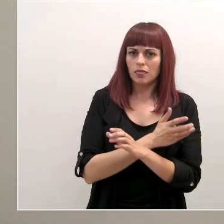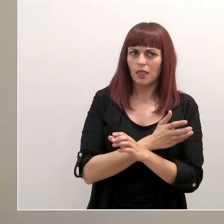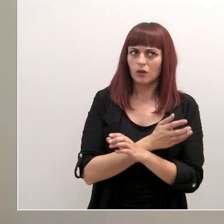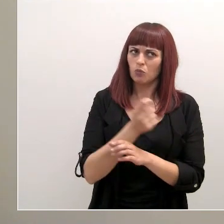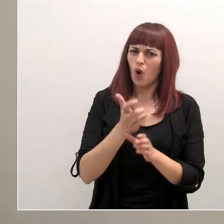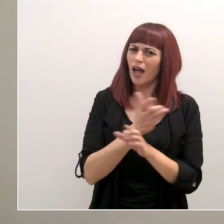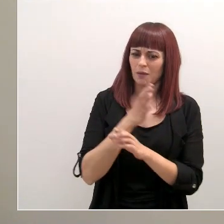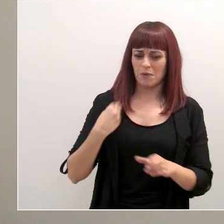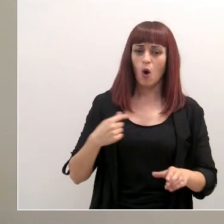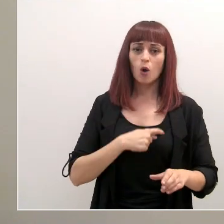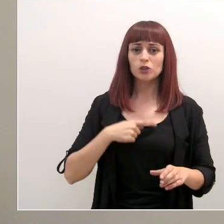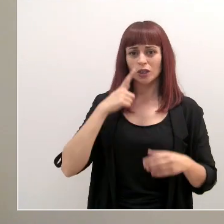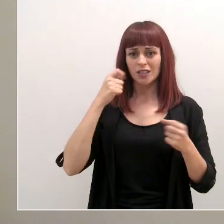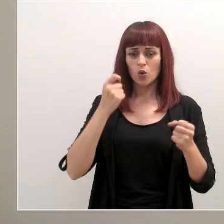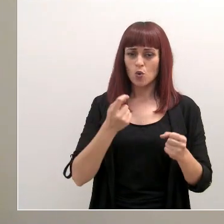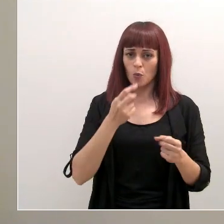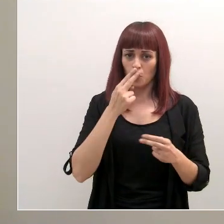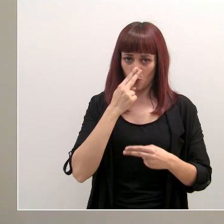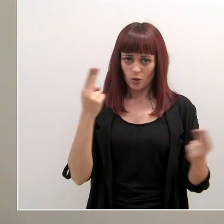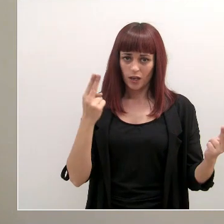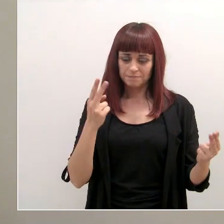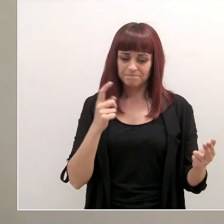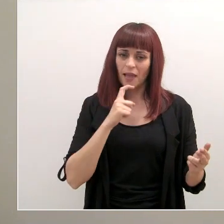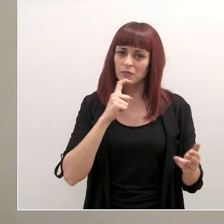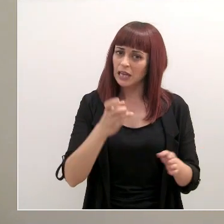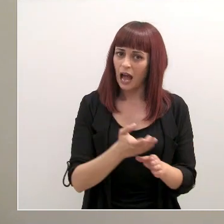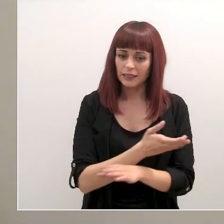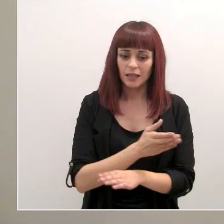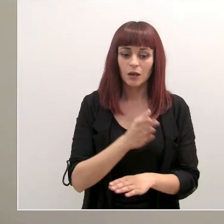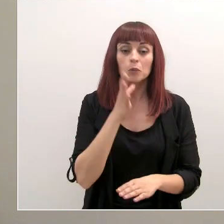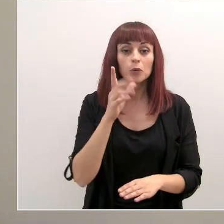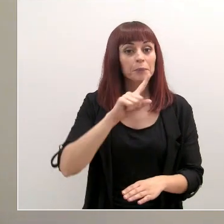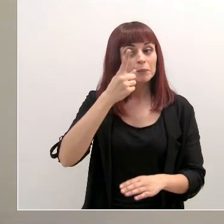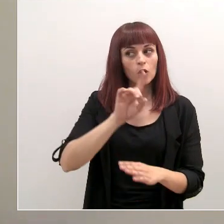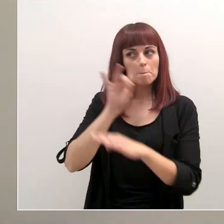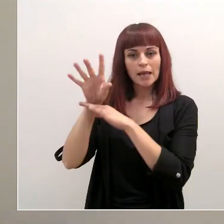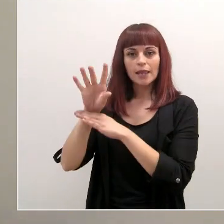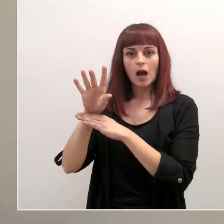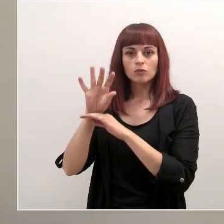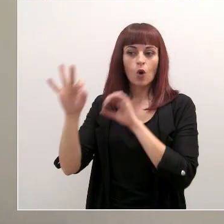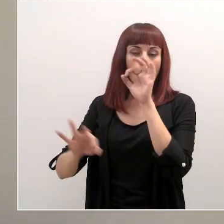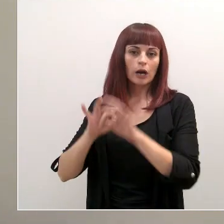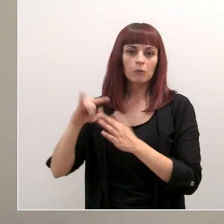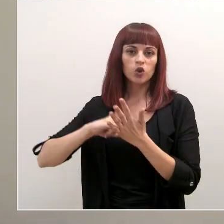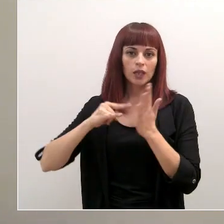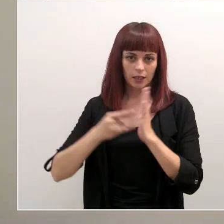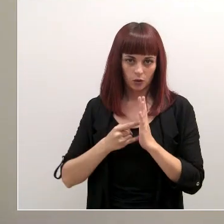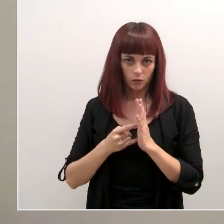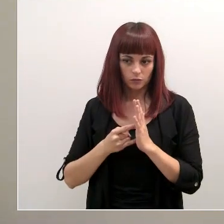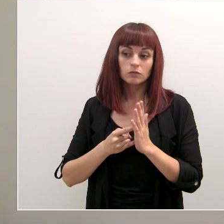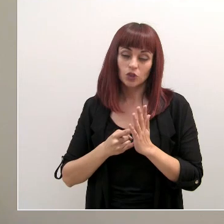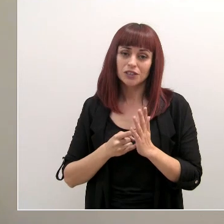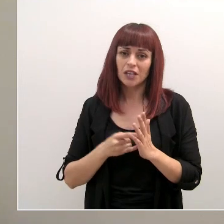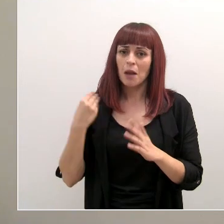de la Comisión de Salud Pública, en el sentido de que esto va primero a un organismo técnico y en principio sí, se va a ir en paralelo